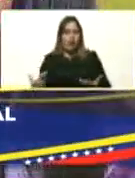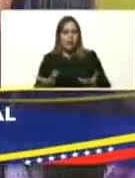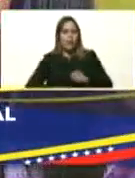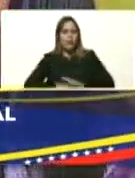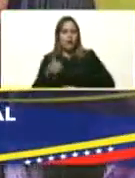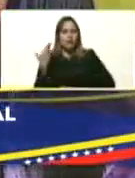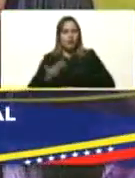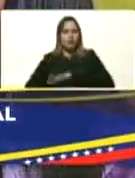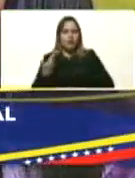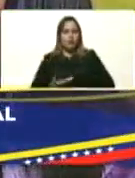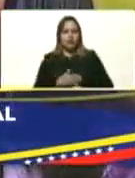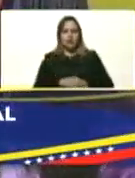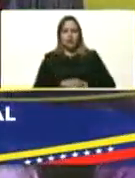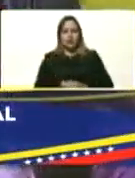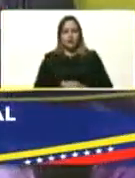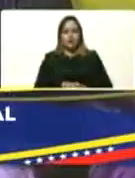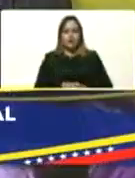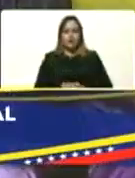prioridades.